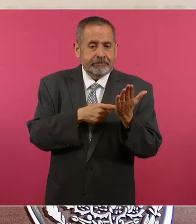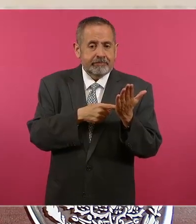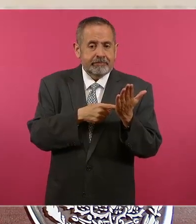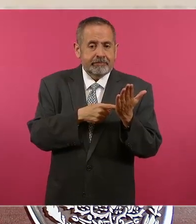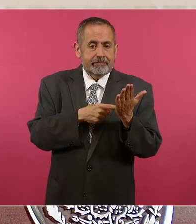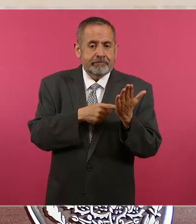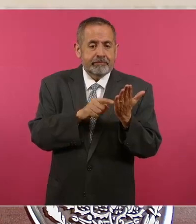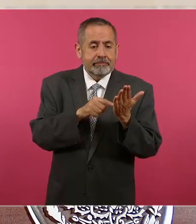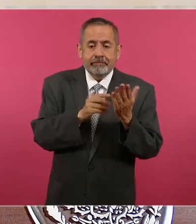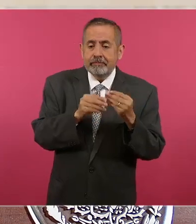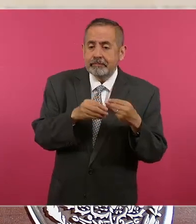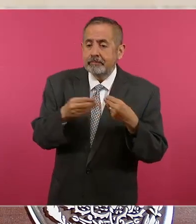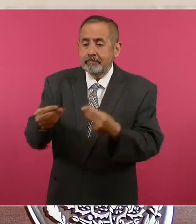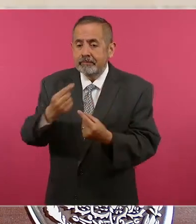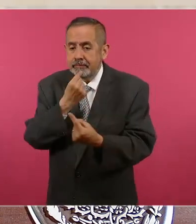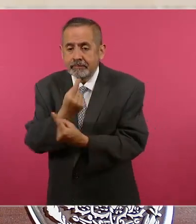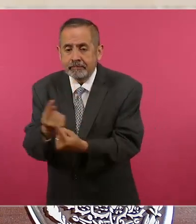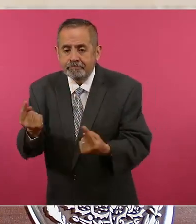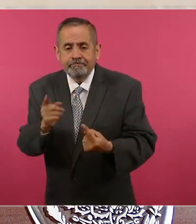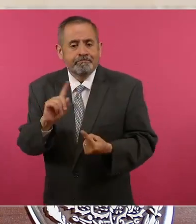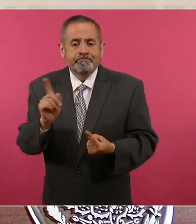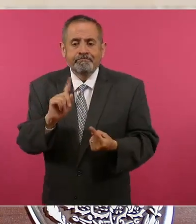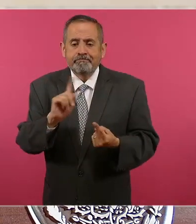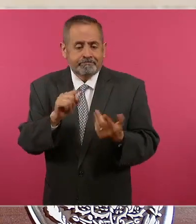es para maestros,